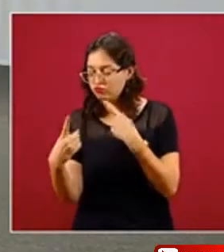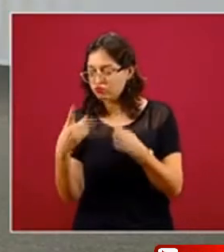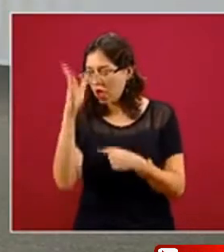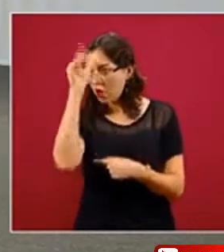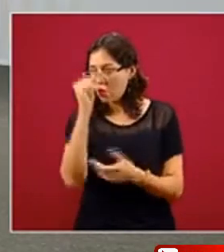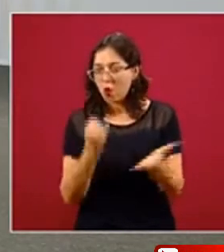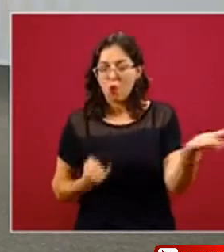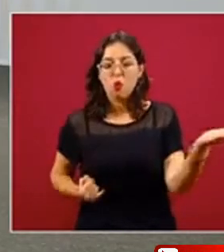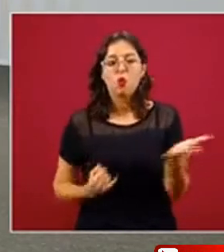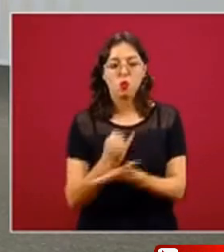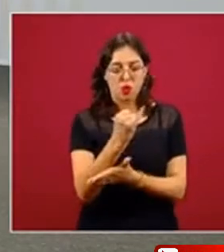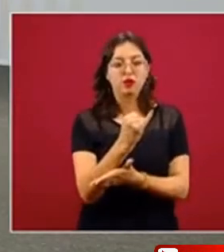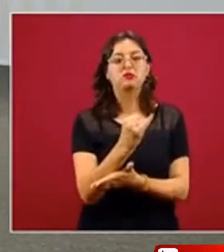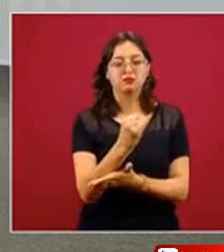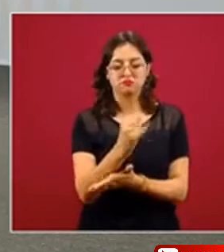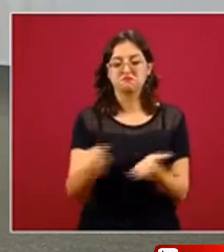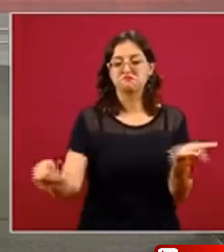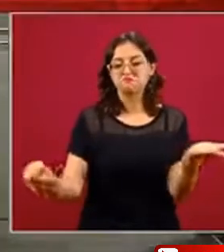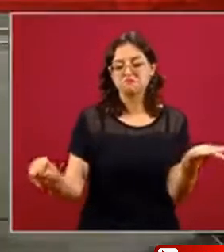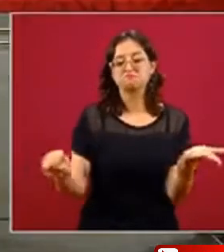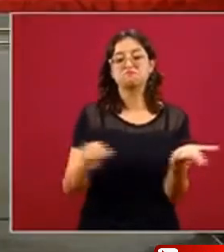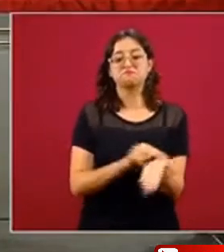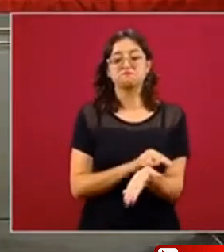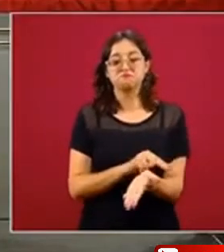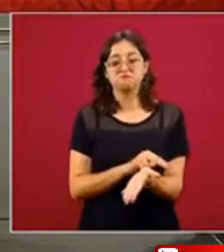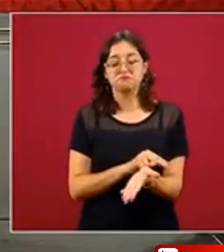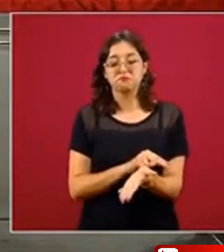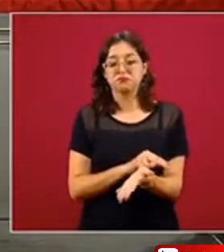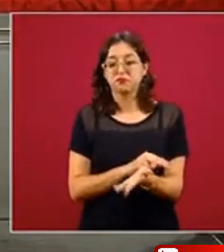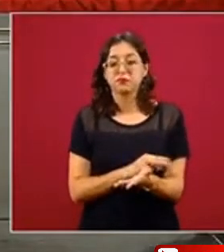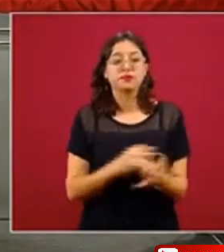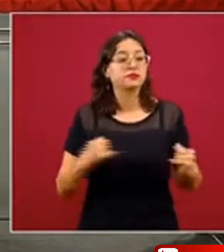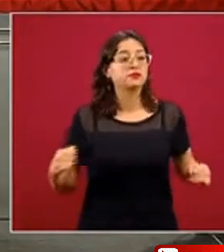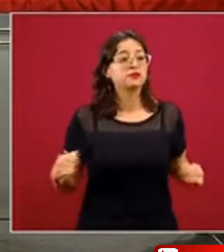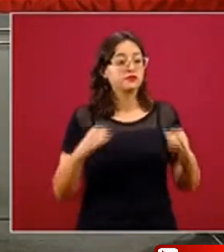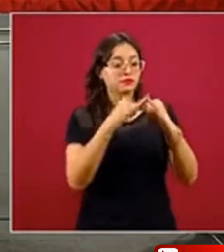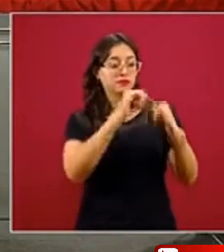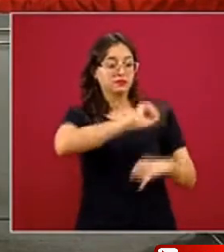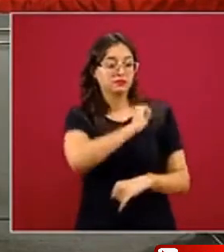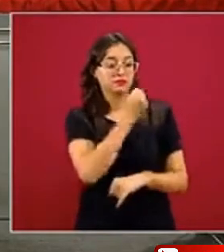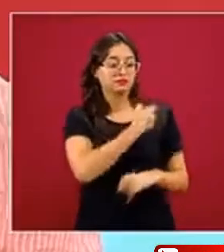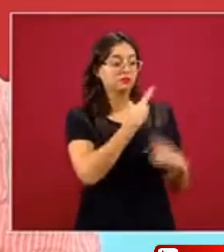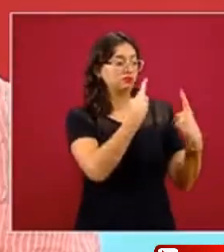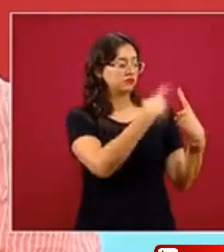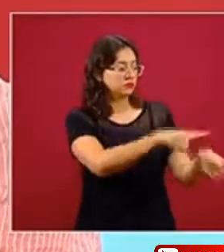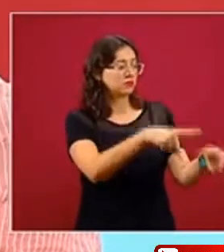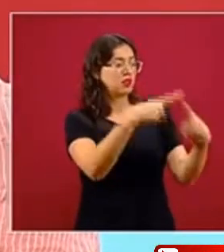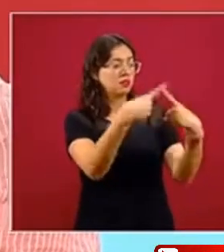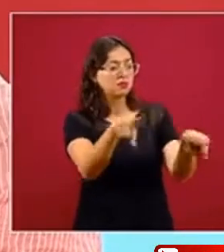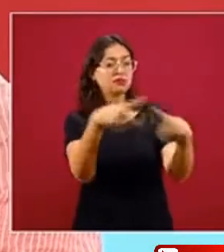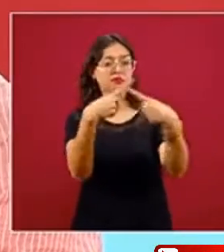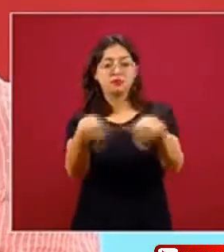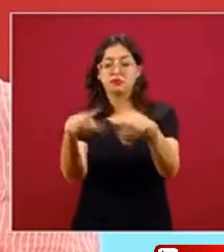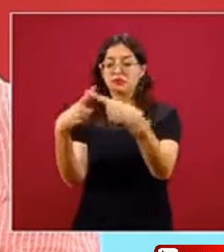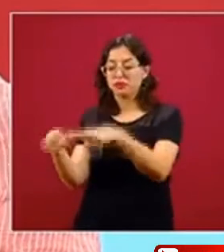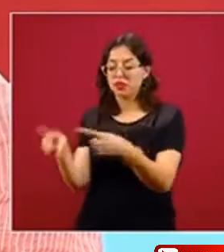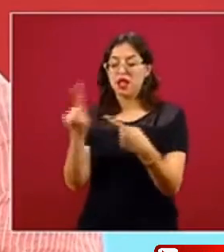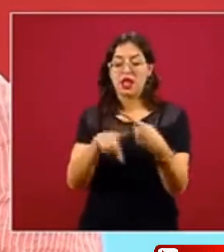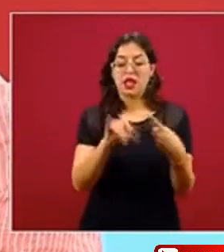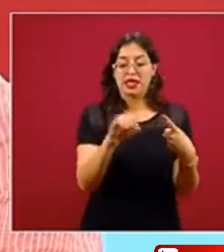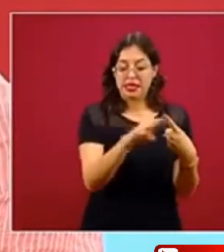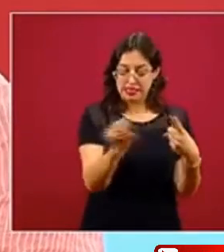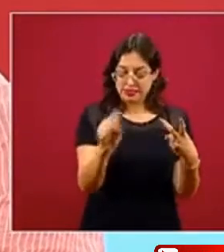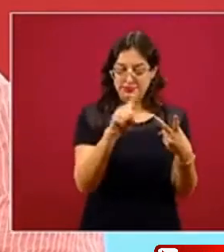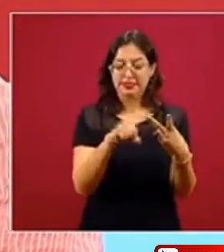se firmara un convenio entre las distintas instituciones de salud, el IMSS,